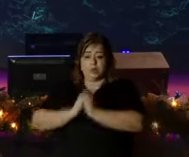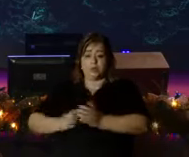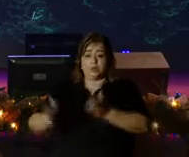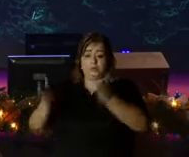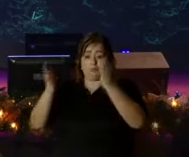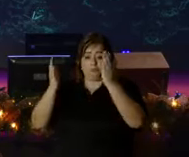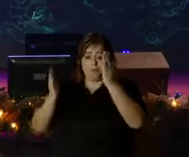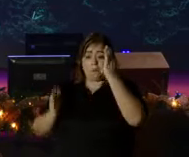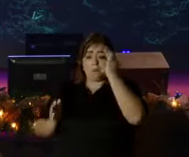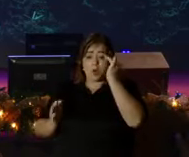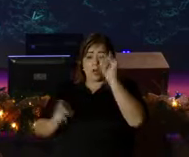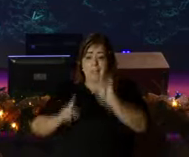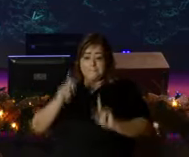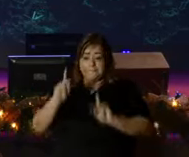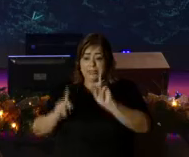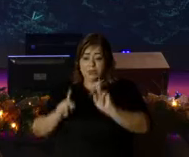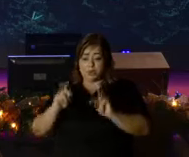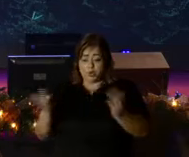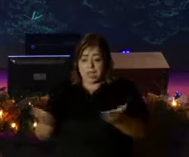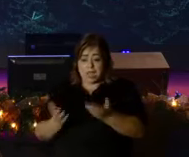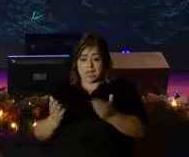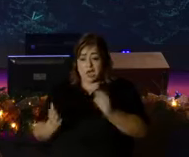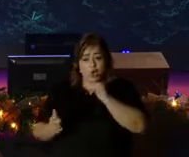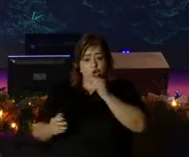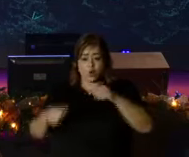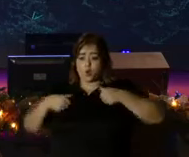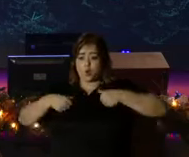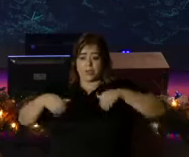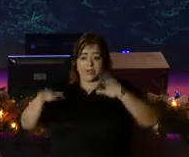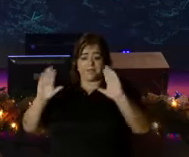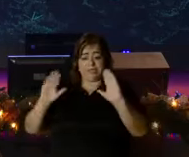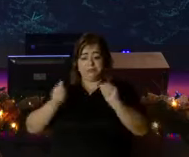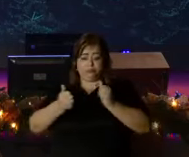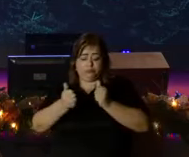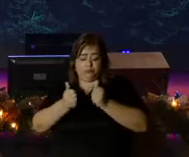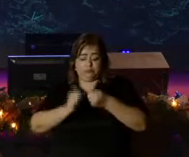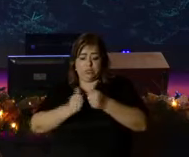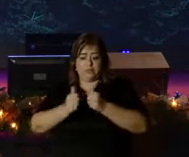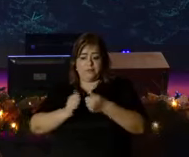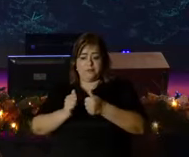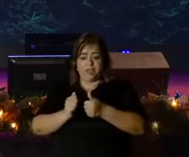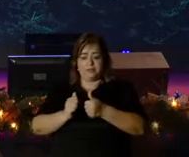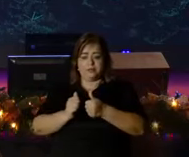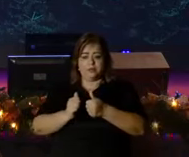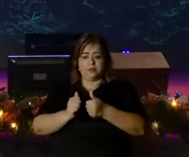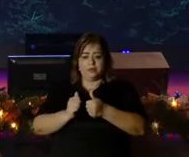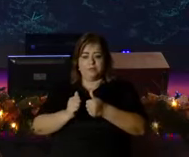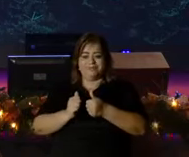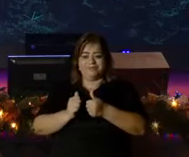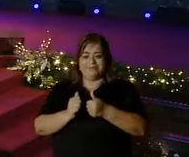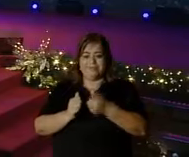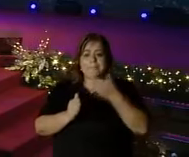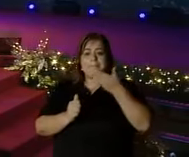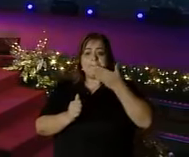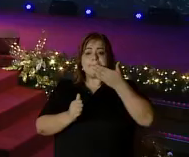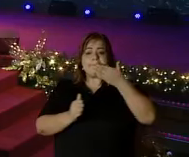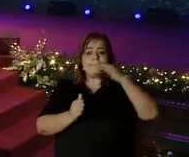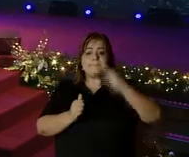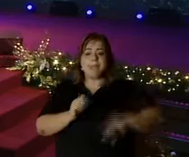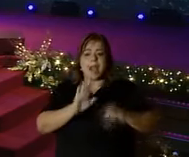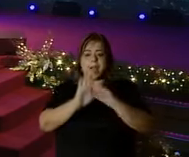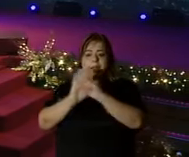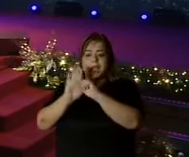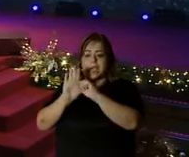hay un pueblo que no se ha rendido, desafiando todo. Tantas malas noticias que siguen